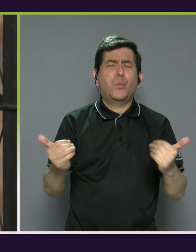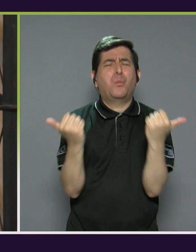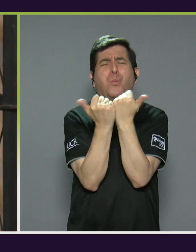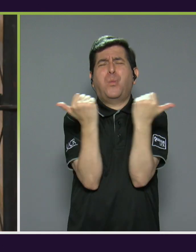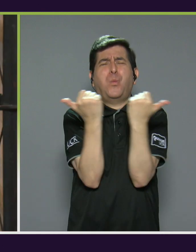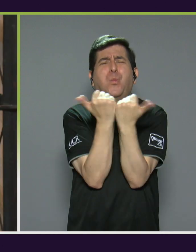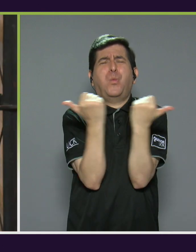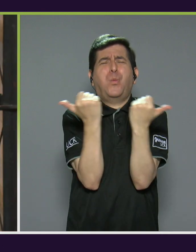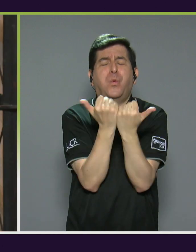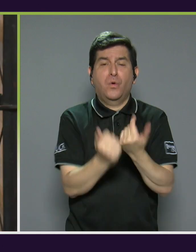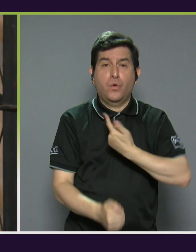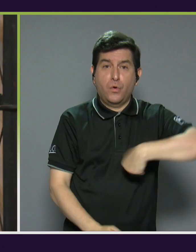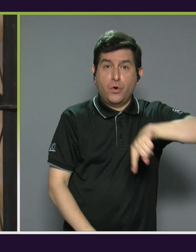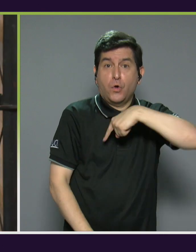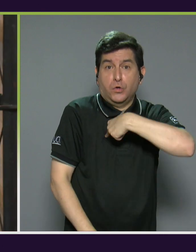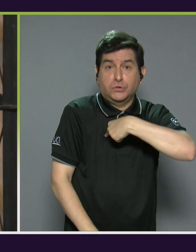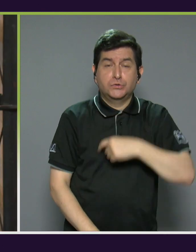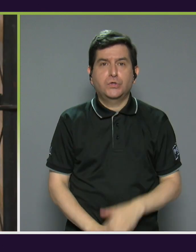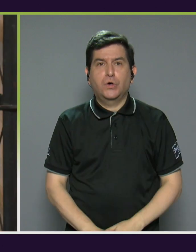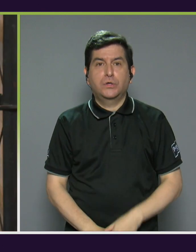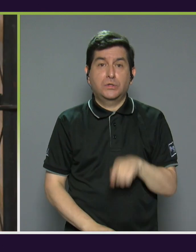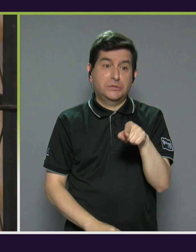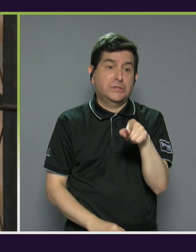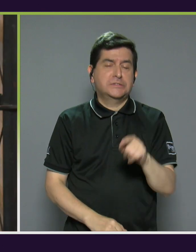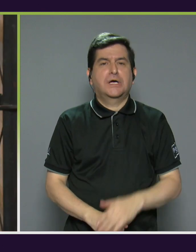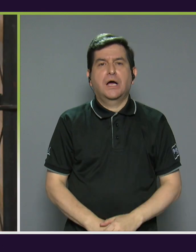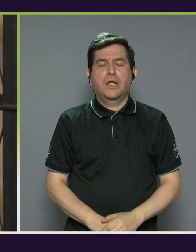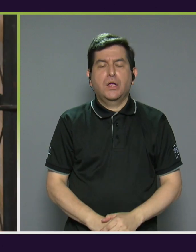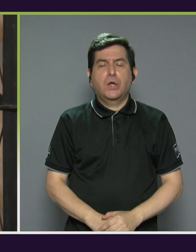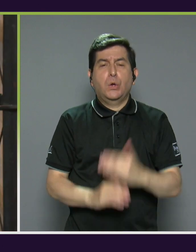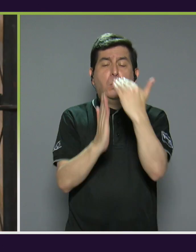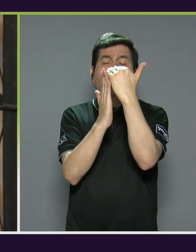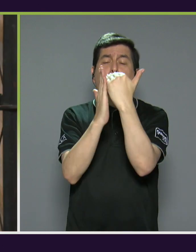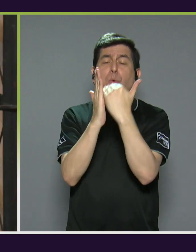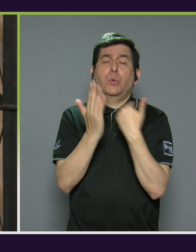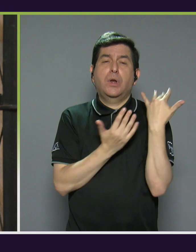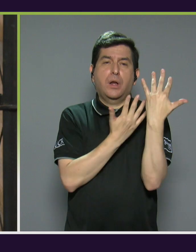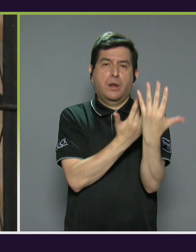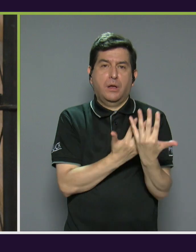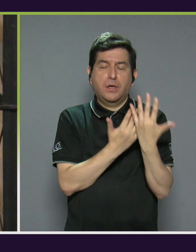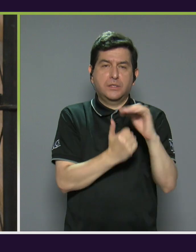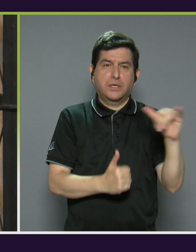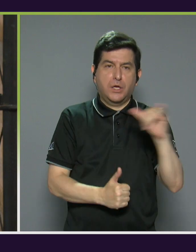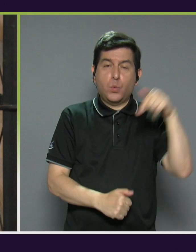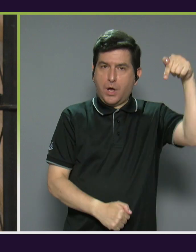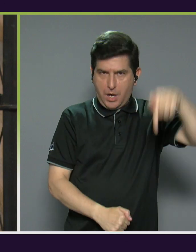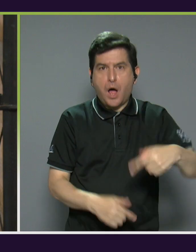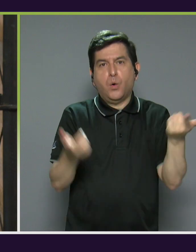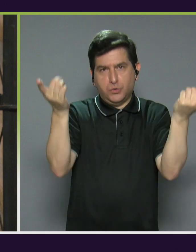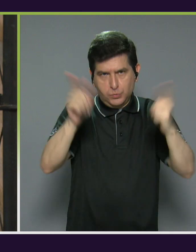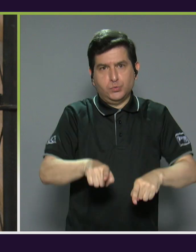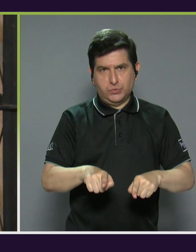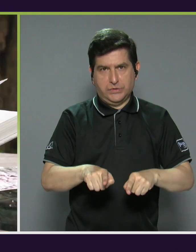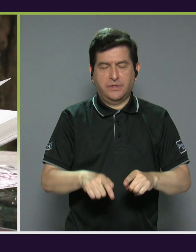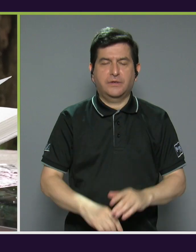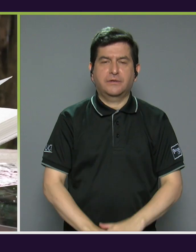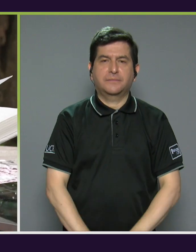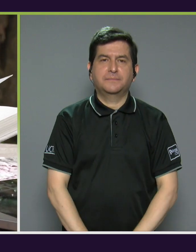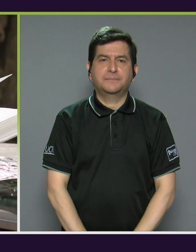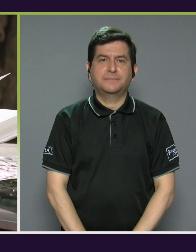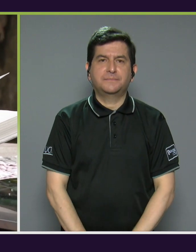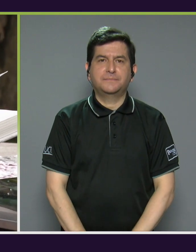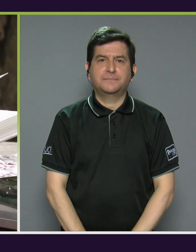llenísima, ¿verdad? Que tuvimos que hacer una larga lista de espera, al igual que hoy también sucede.